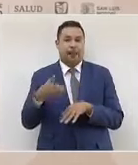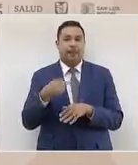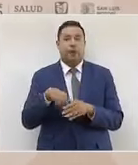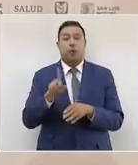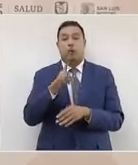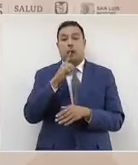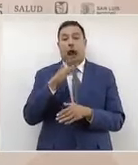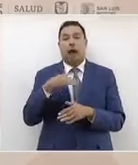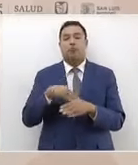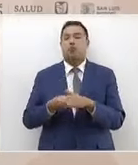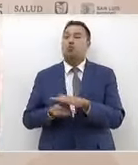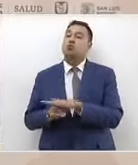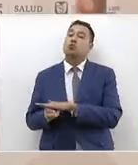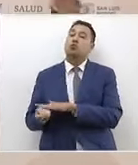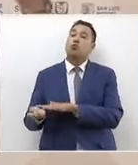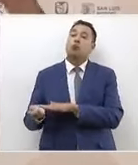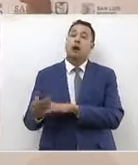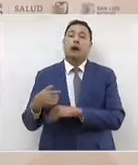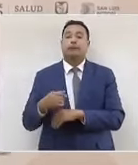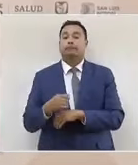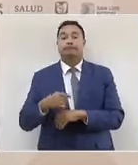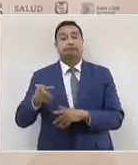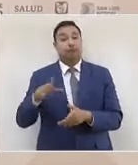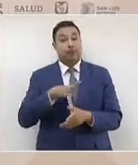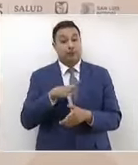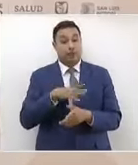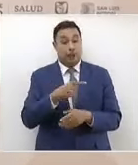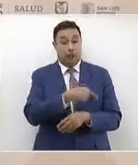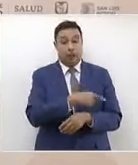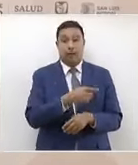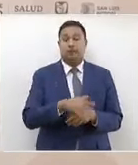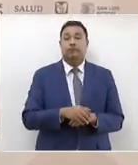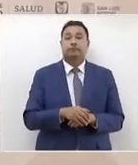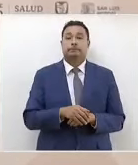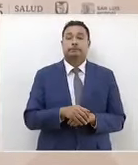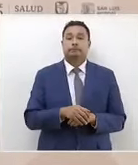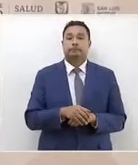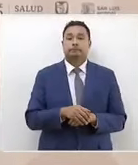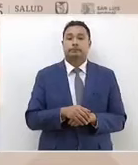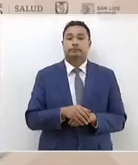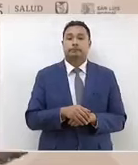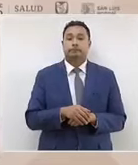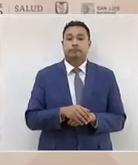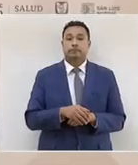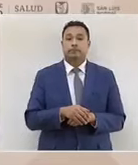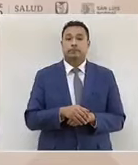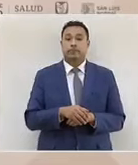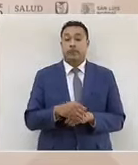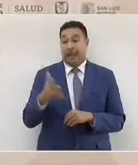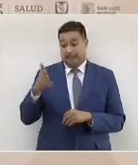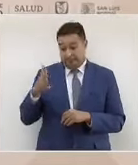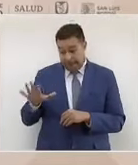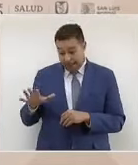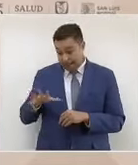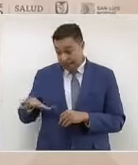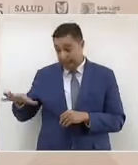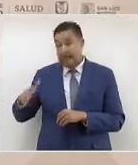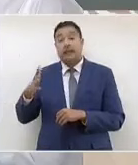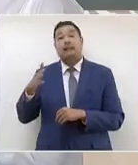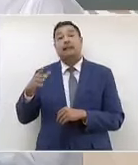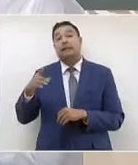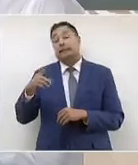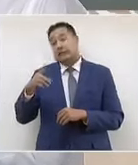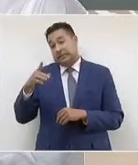influyentismo. Era un monopolio. 10 le vendían 100 mil millones de pesos al